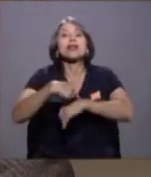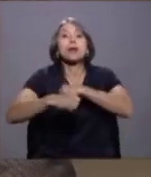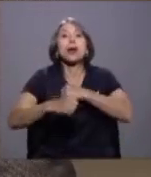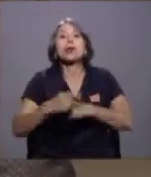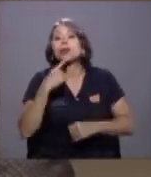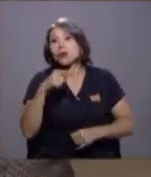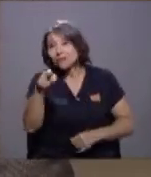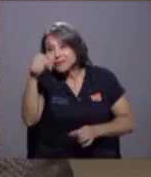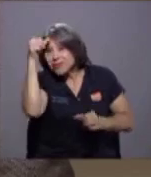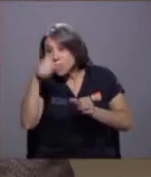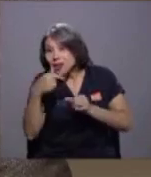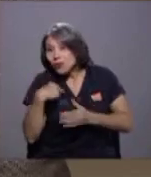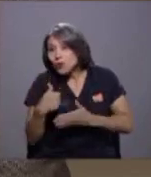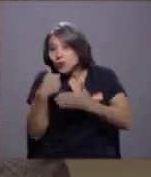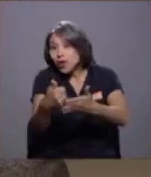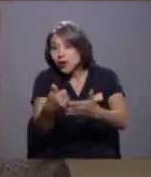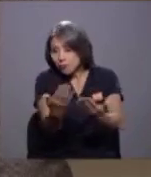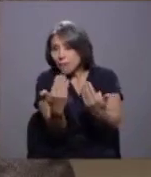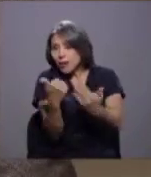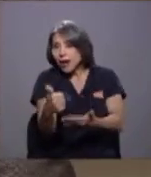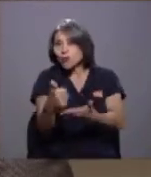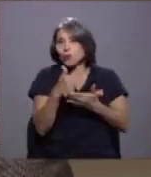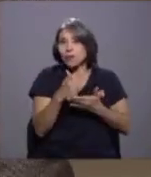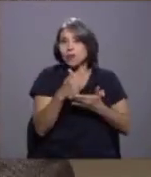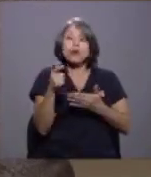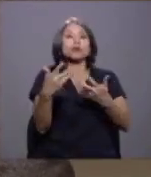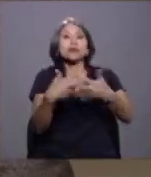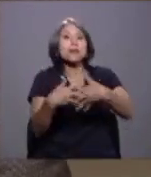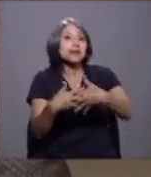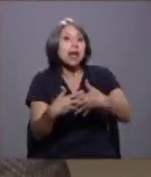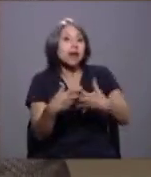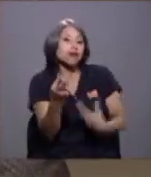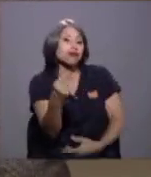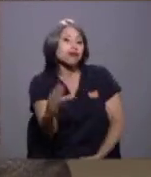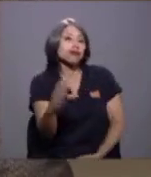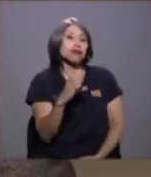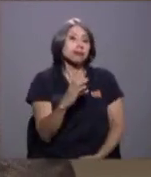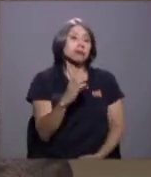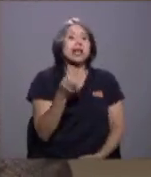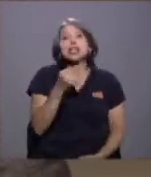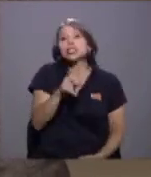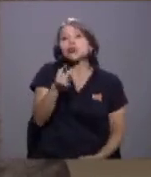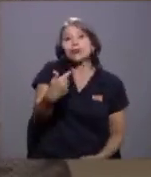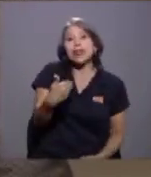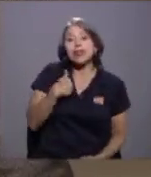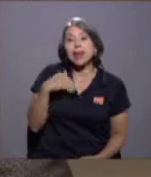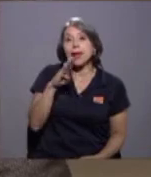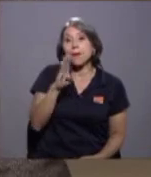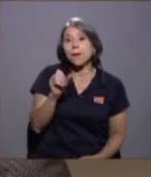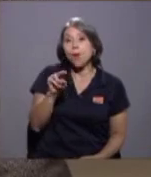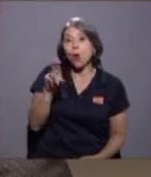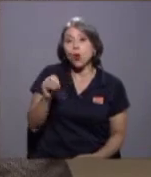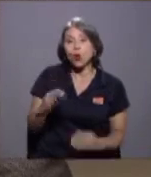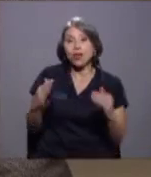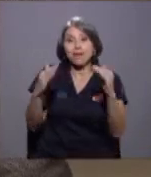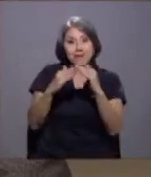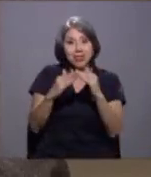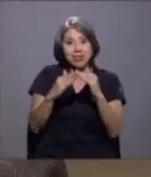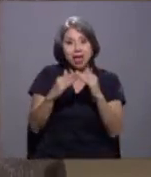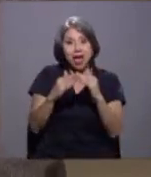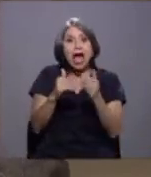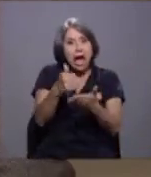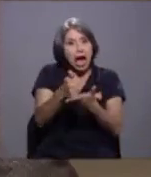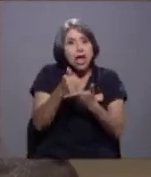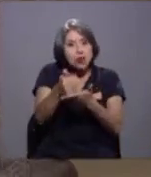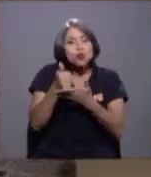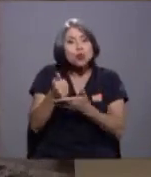venga, ayúdeme. Si usted es un gran empresario, hágame una donación. Si usted recibió un bono de vivienda, bueno, ayúdeme a organizar su barrio para sacar